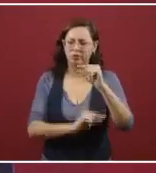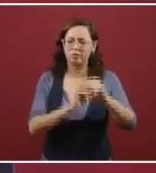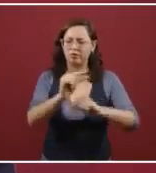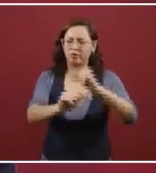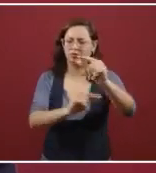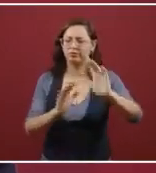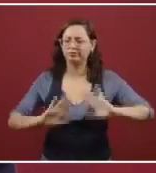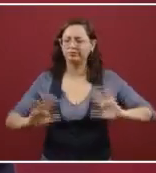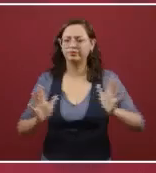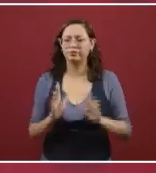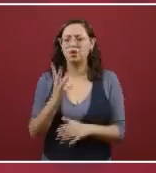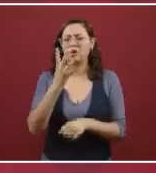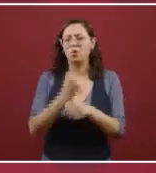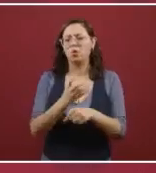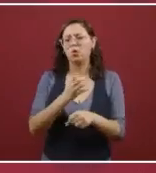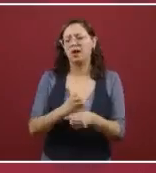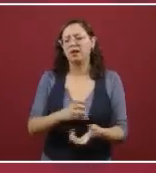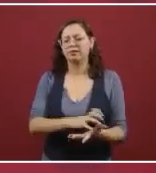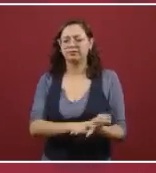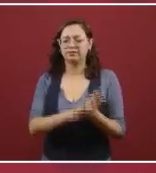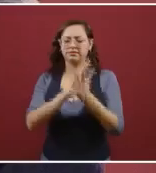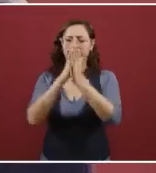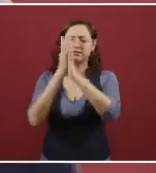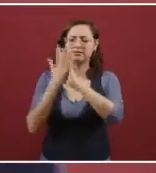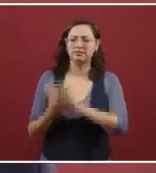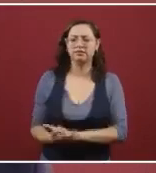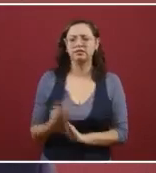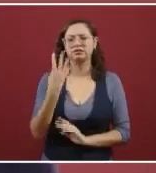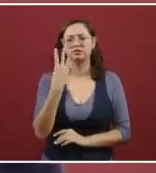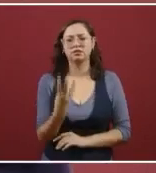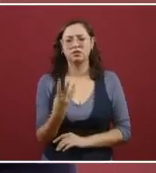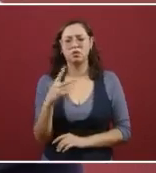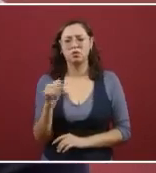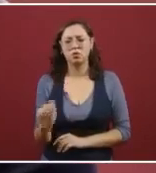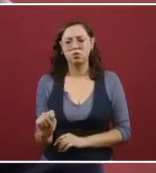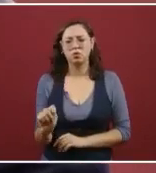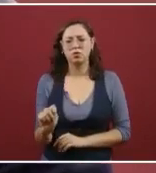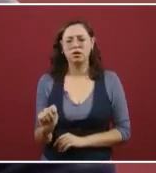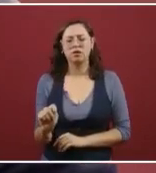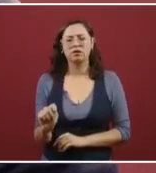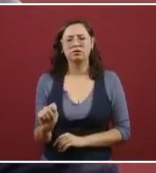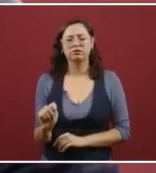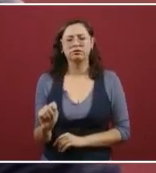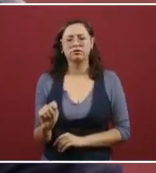La cuarta transformación, la 4T,